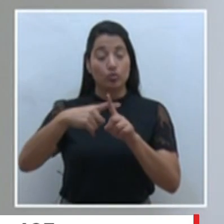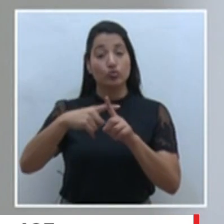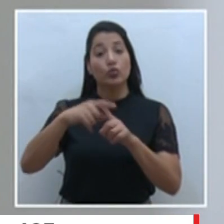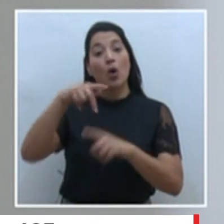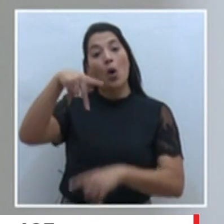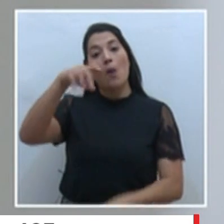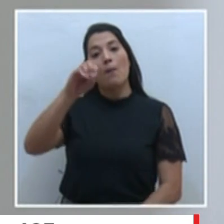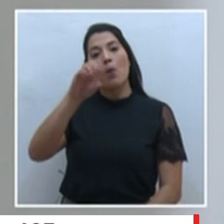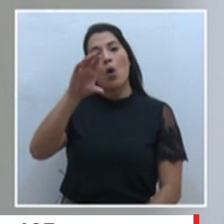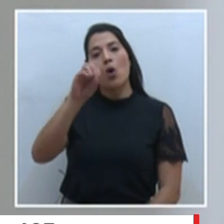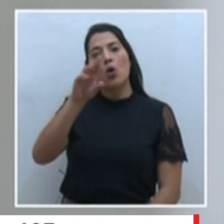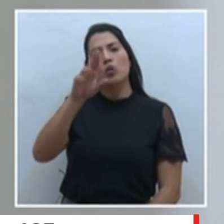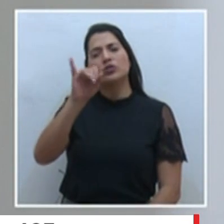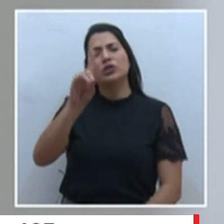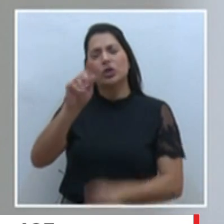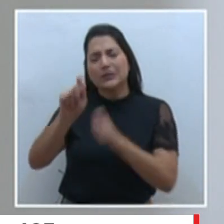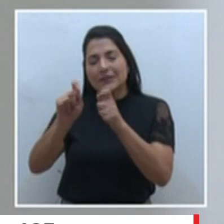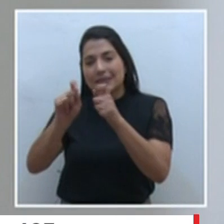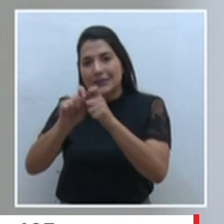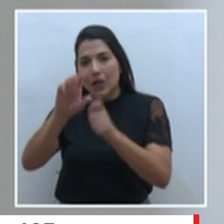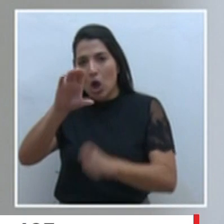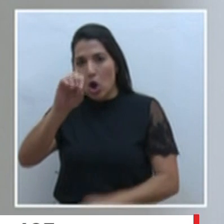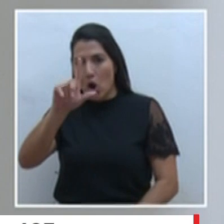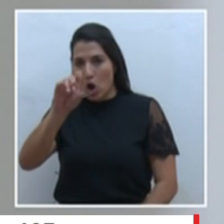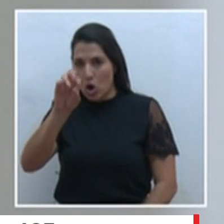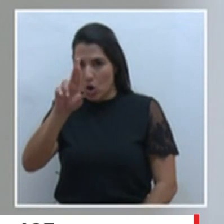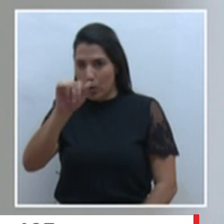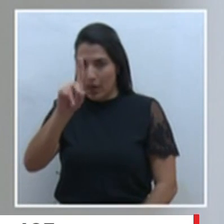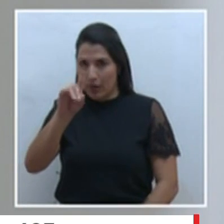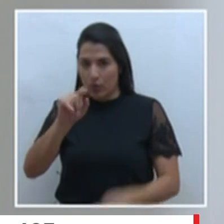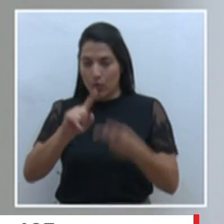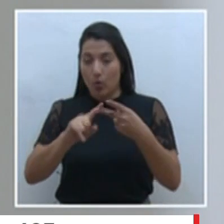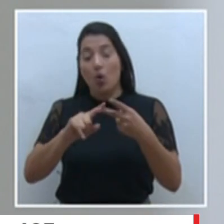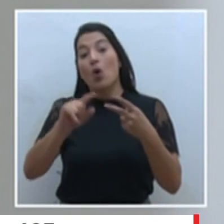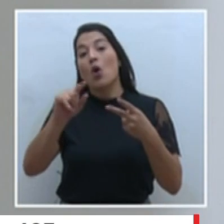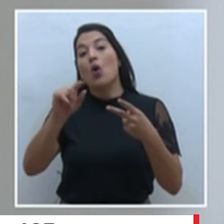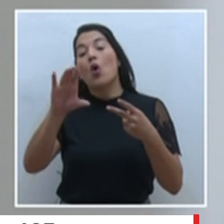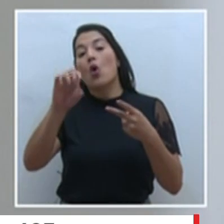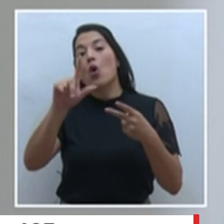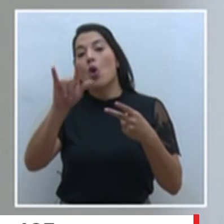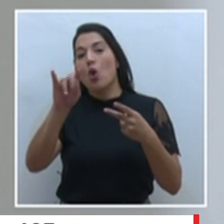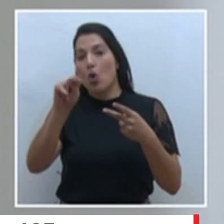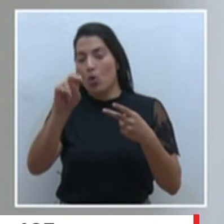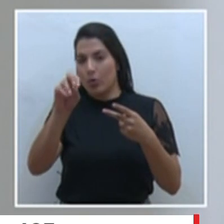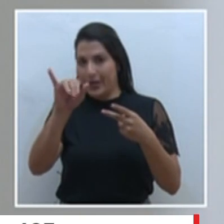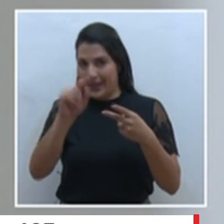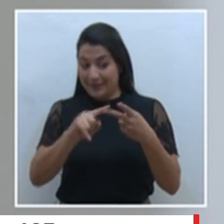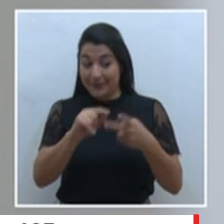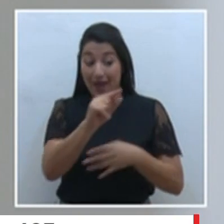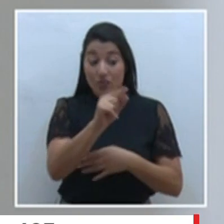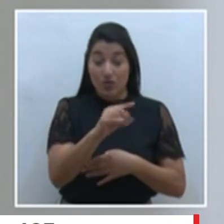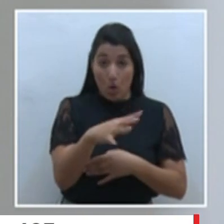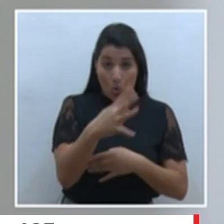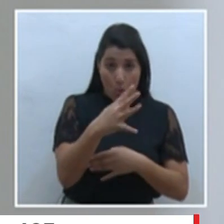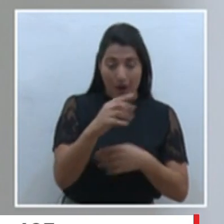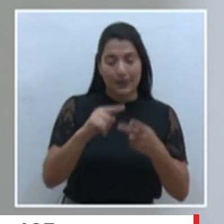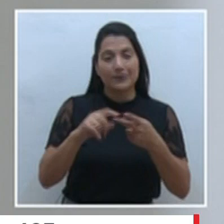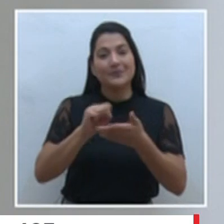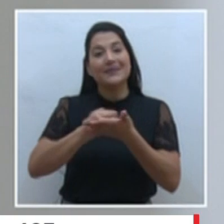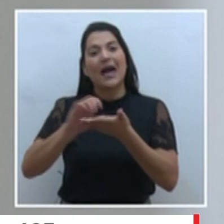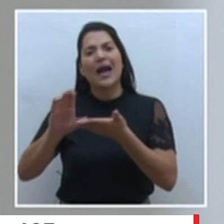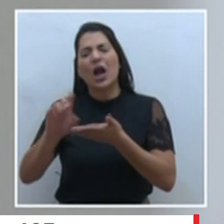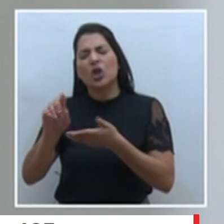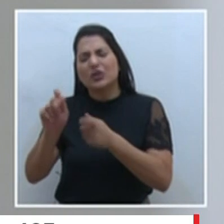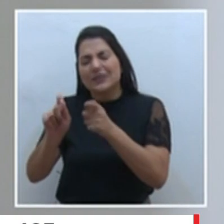de Colorado y La Colonia, Cantón de Río Cuarto, San Carlos, específicamente en los distritos de